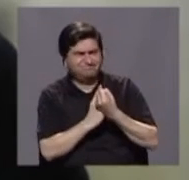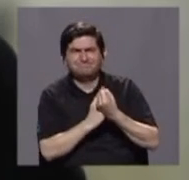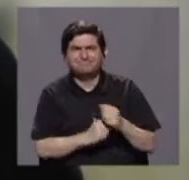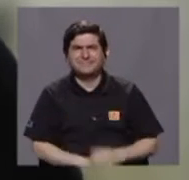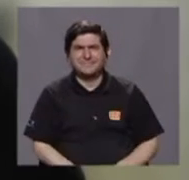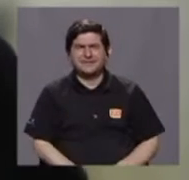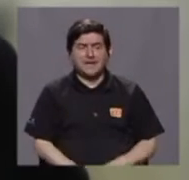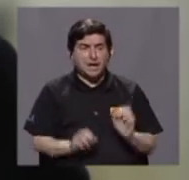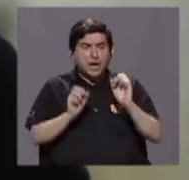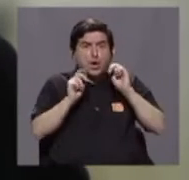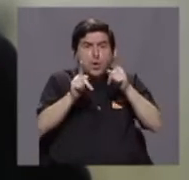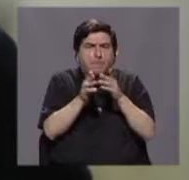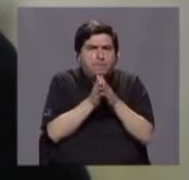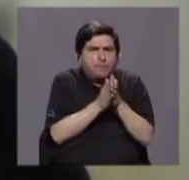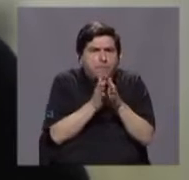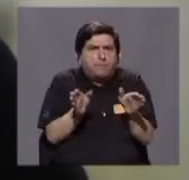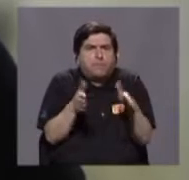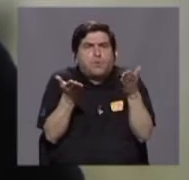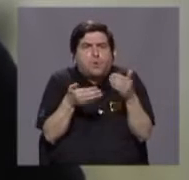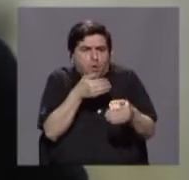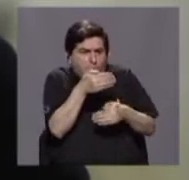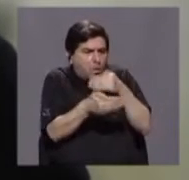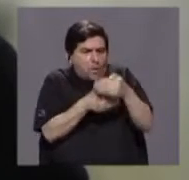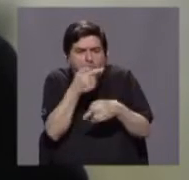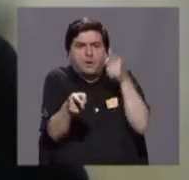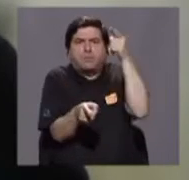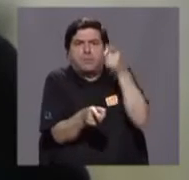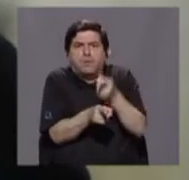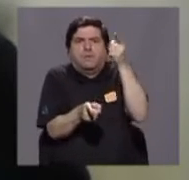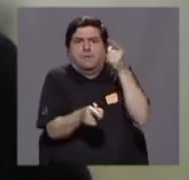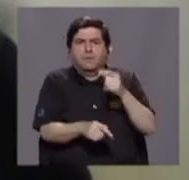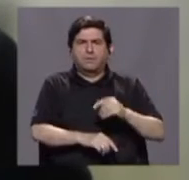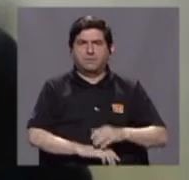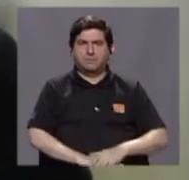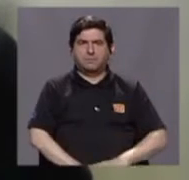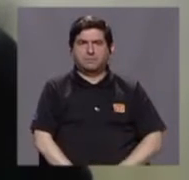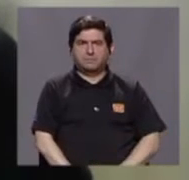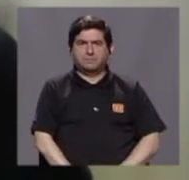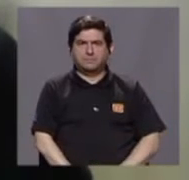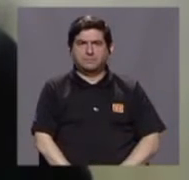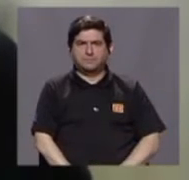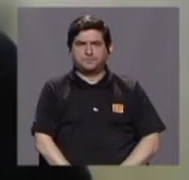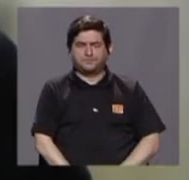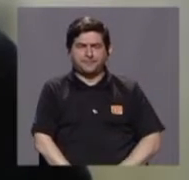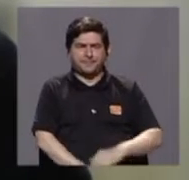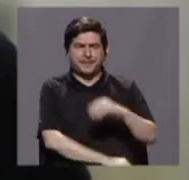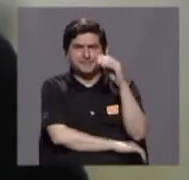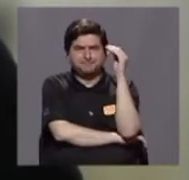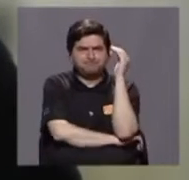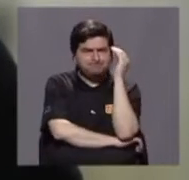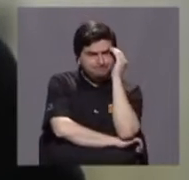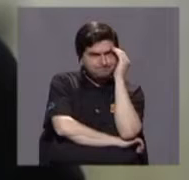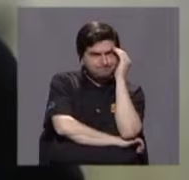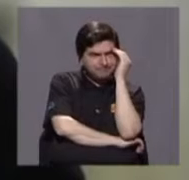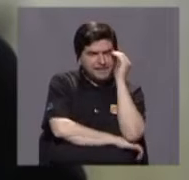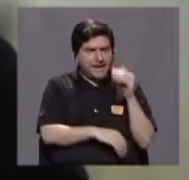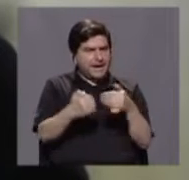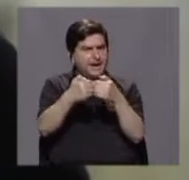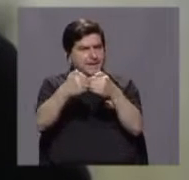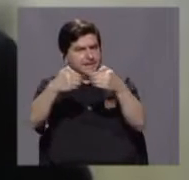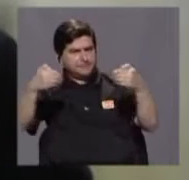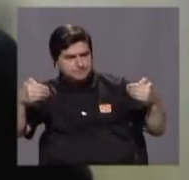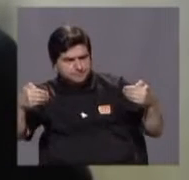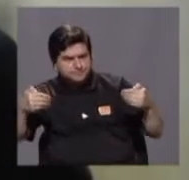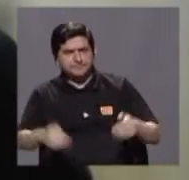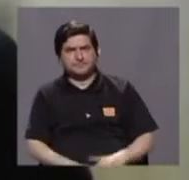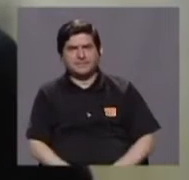tomar estas oportunidades, gestionarlas correctamente, que sepa separar lo que es